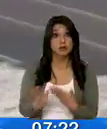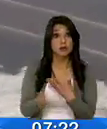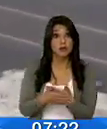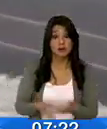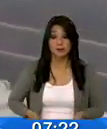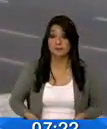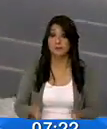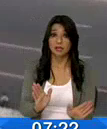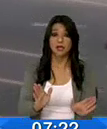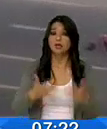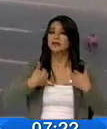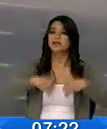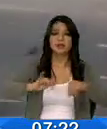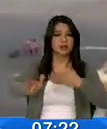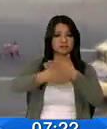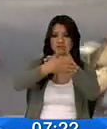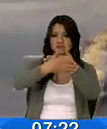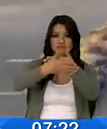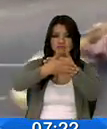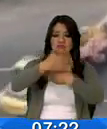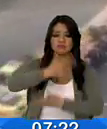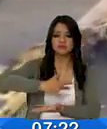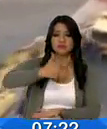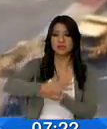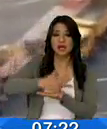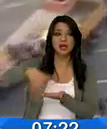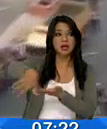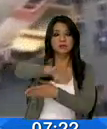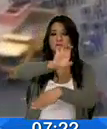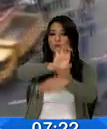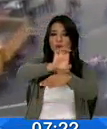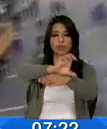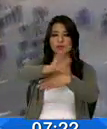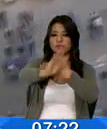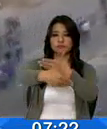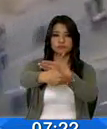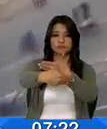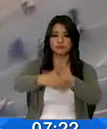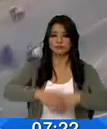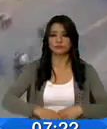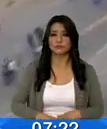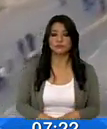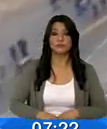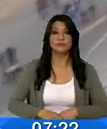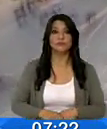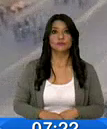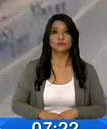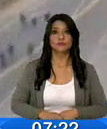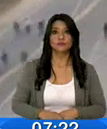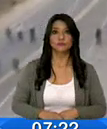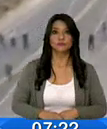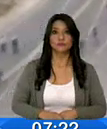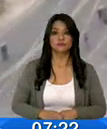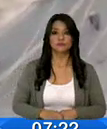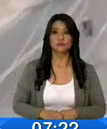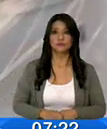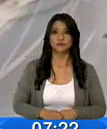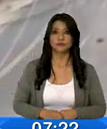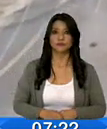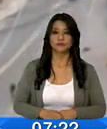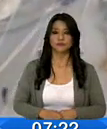edición, la Panamericana Norte, que une al Carchi con el resto del país, permanecía bloqueada. Con la colaboración de Amparito